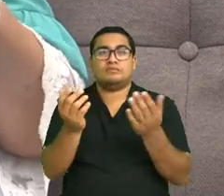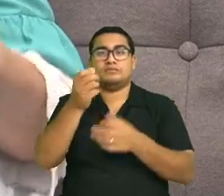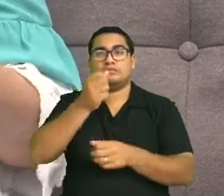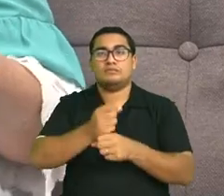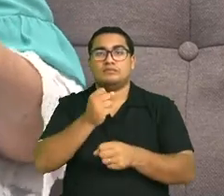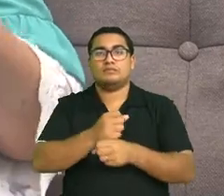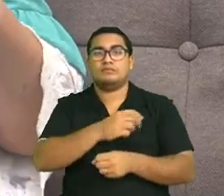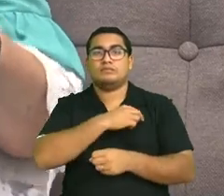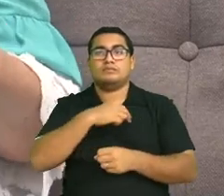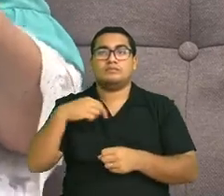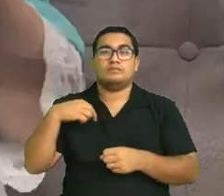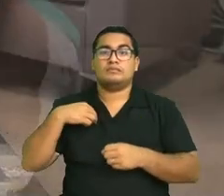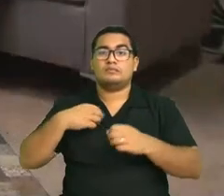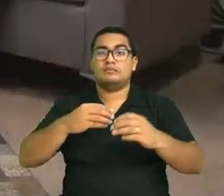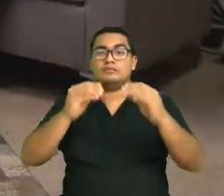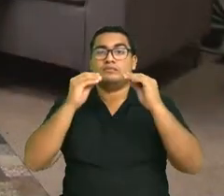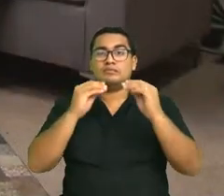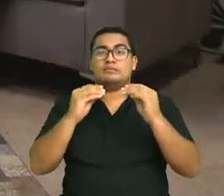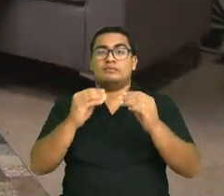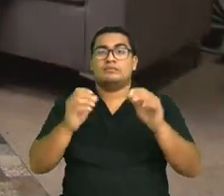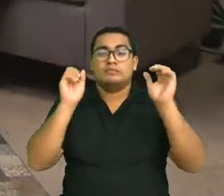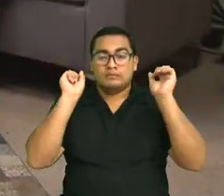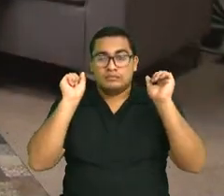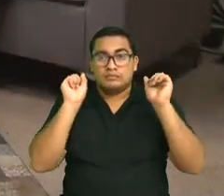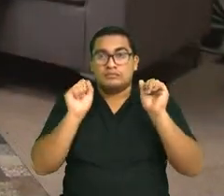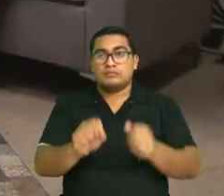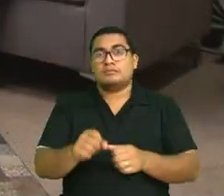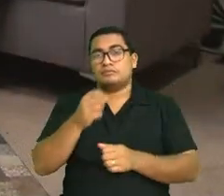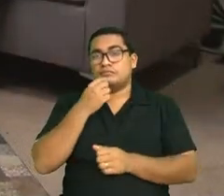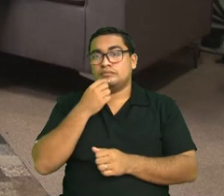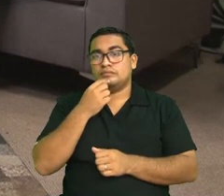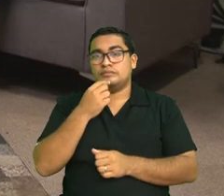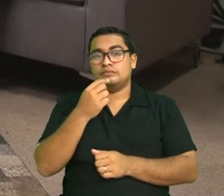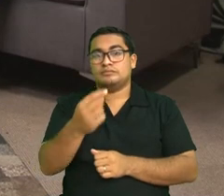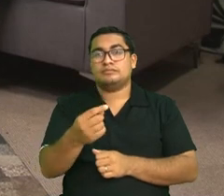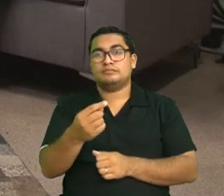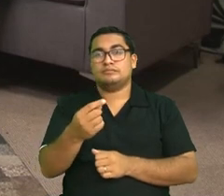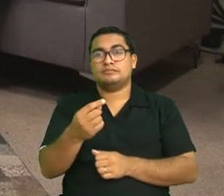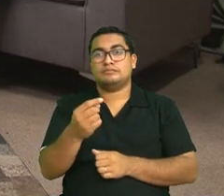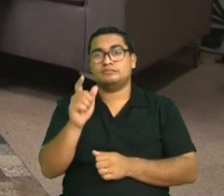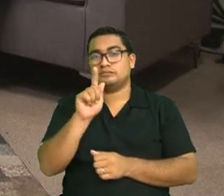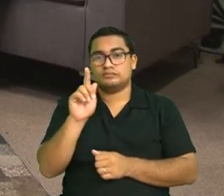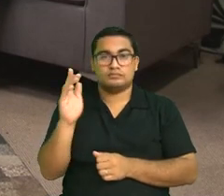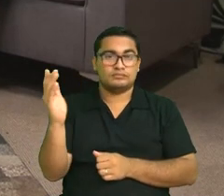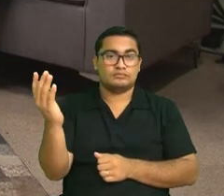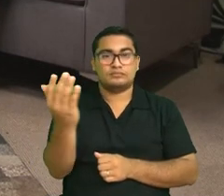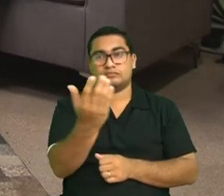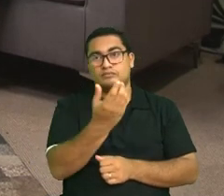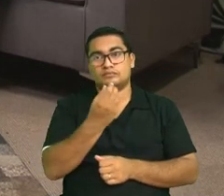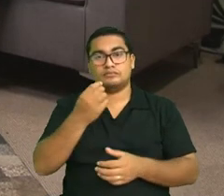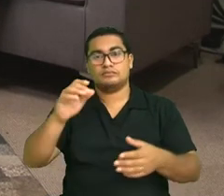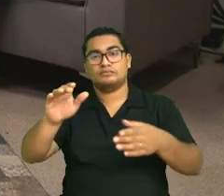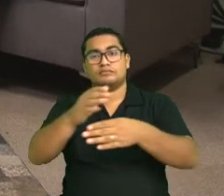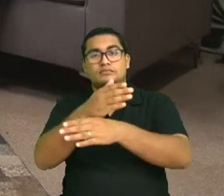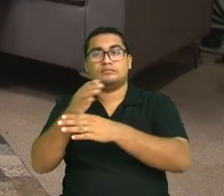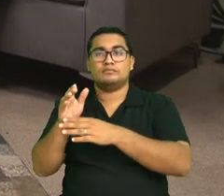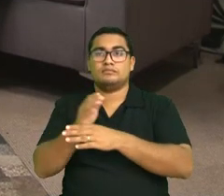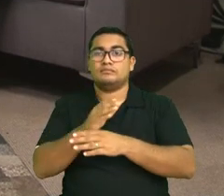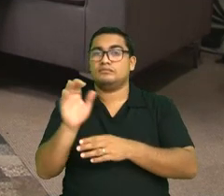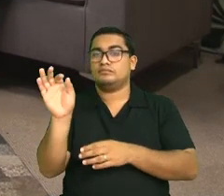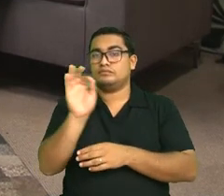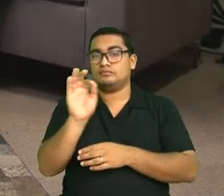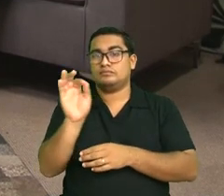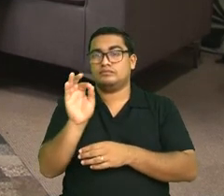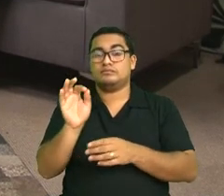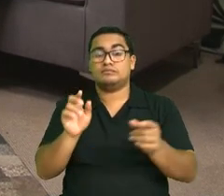en educación para poder disponer, ¿verdad?, de todas estas estos medios, estos mecanismos, de todas